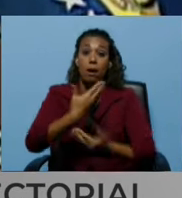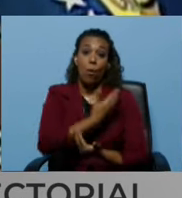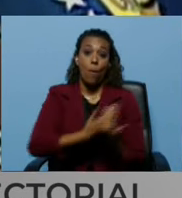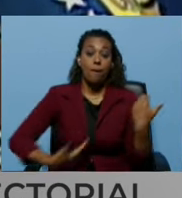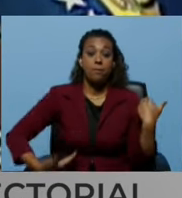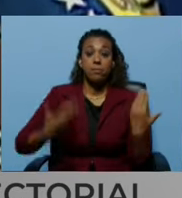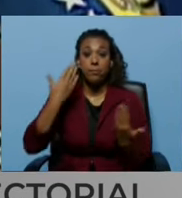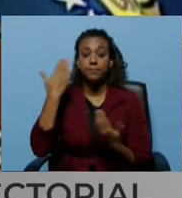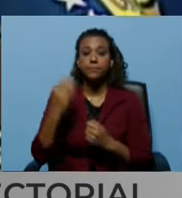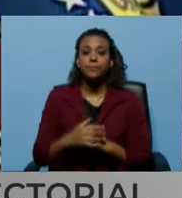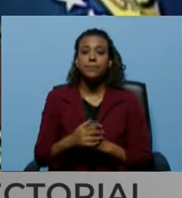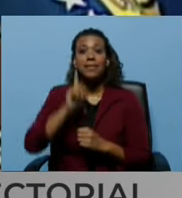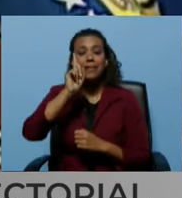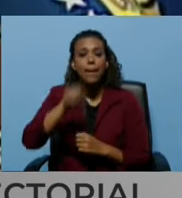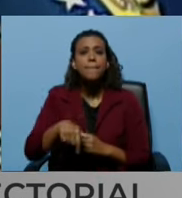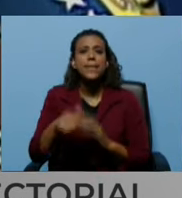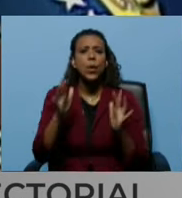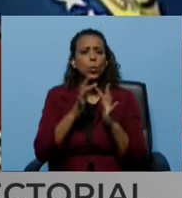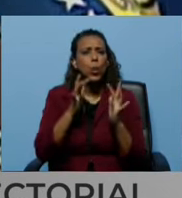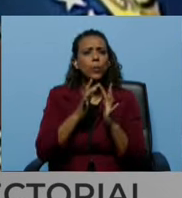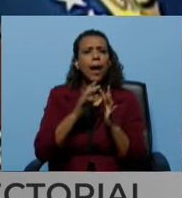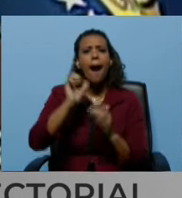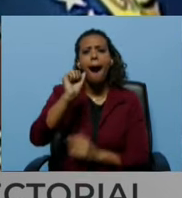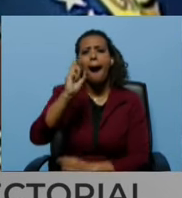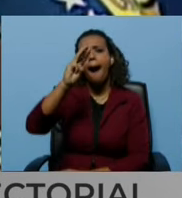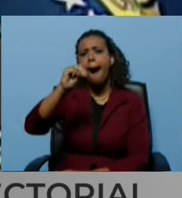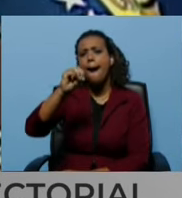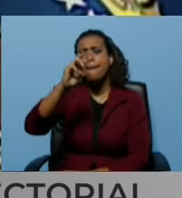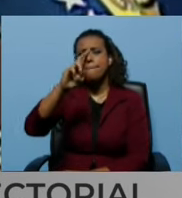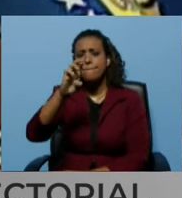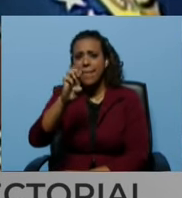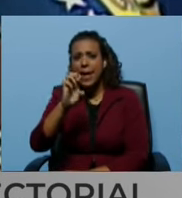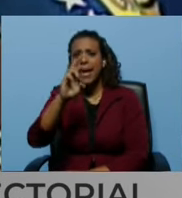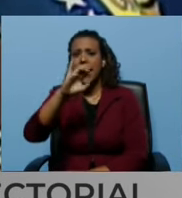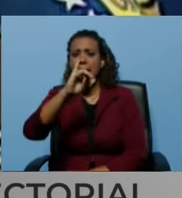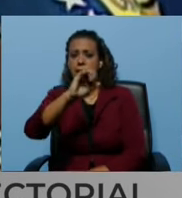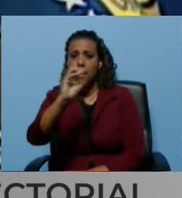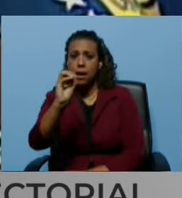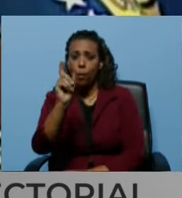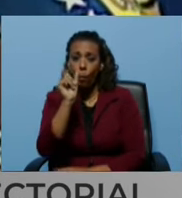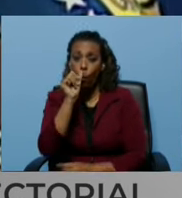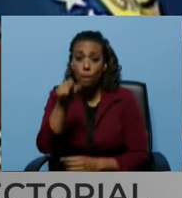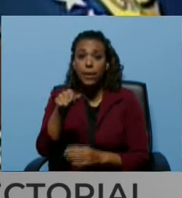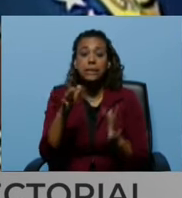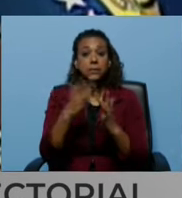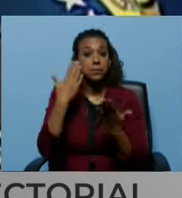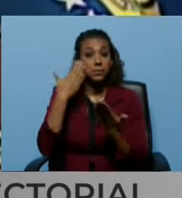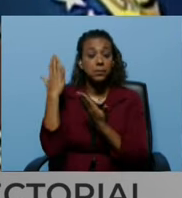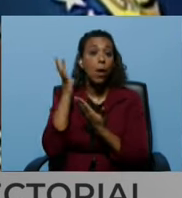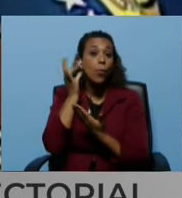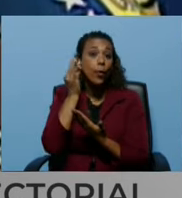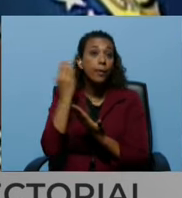Y aparecen vínculos directos con el señor Américo de Gracia y Carlos Chancellor. Ahí está la señora.